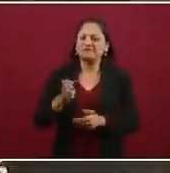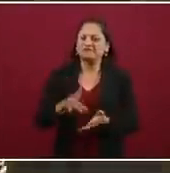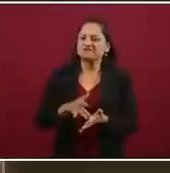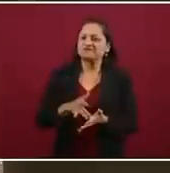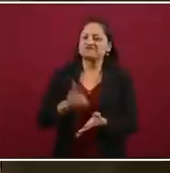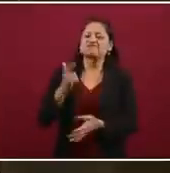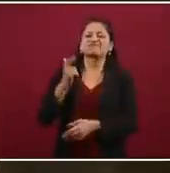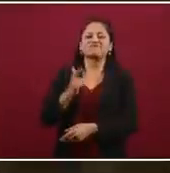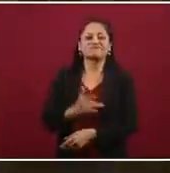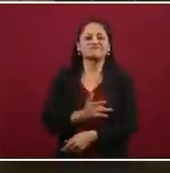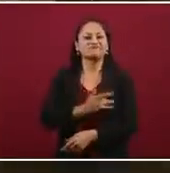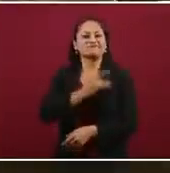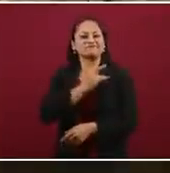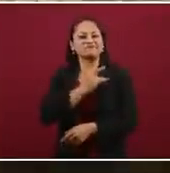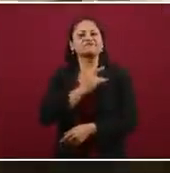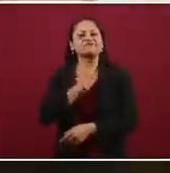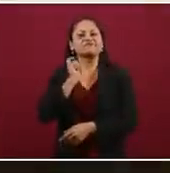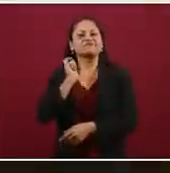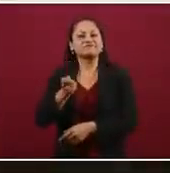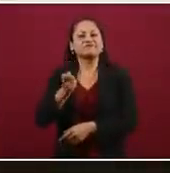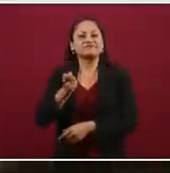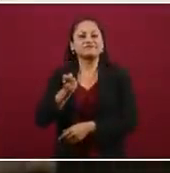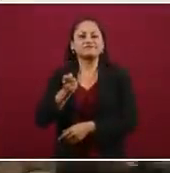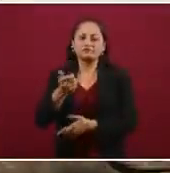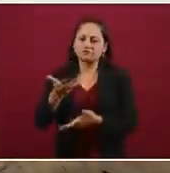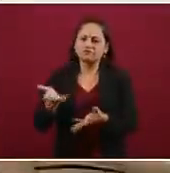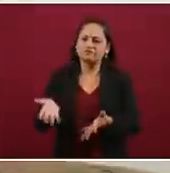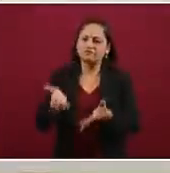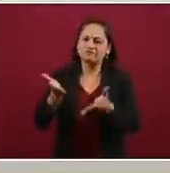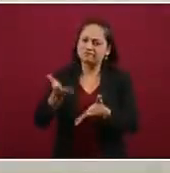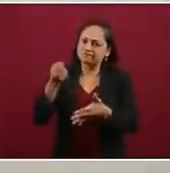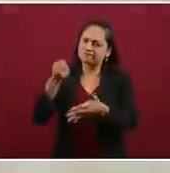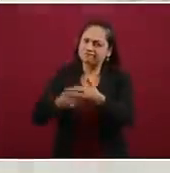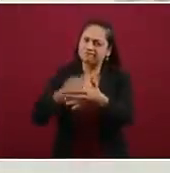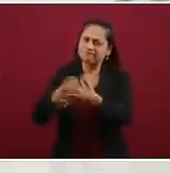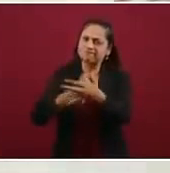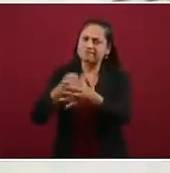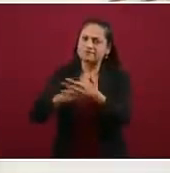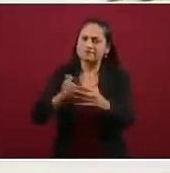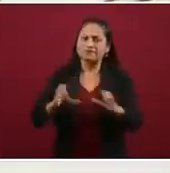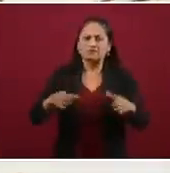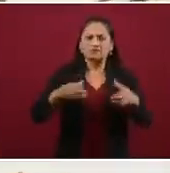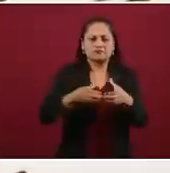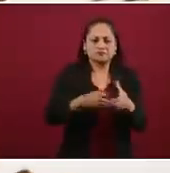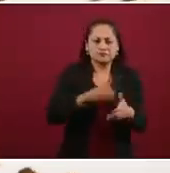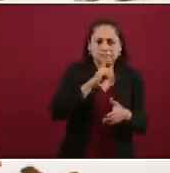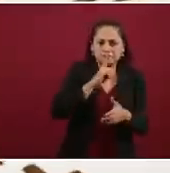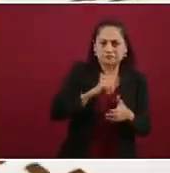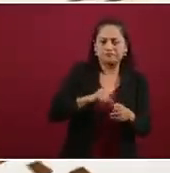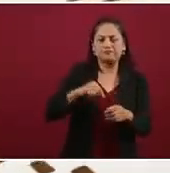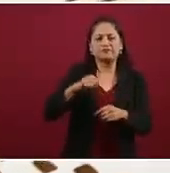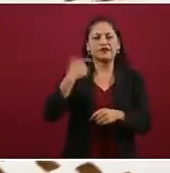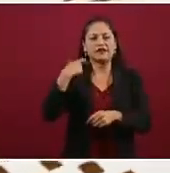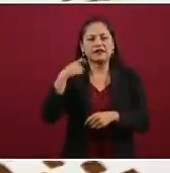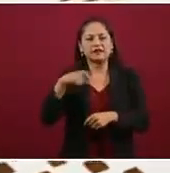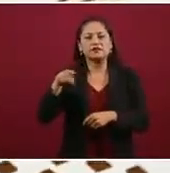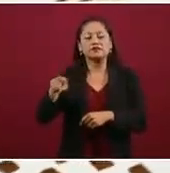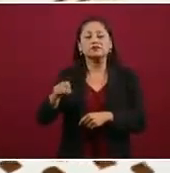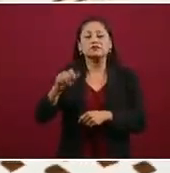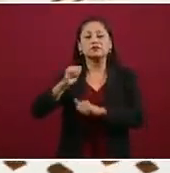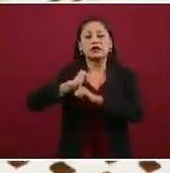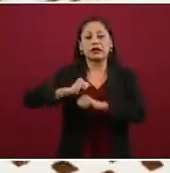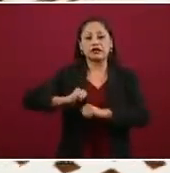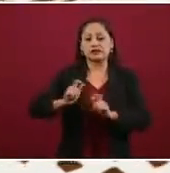a convertirse en uno de los principales promotores de la conspiración de Querétaro. Allende asumió el mando militar del